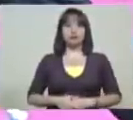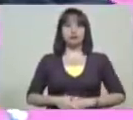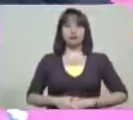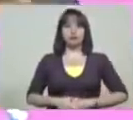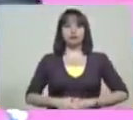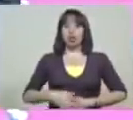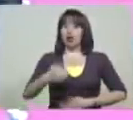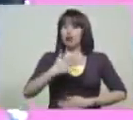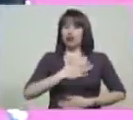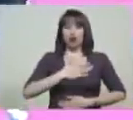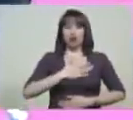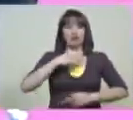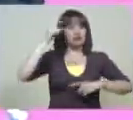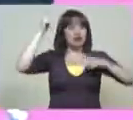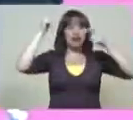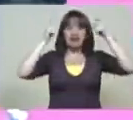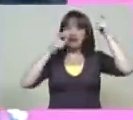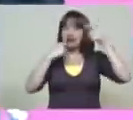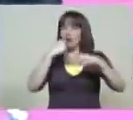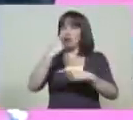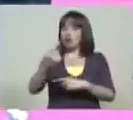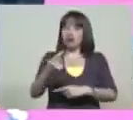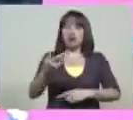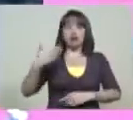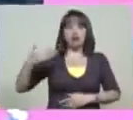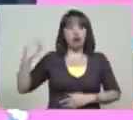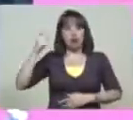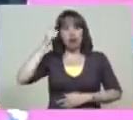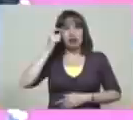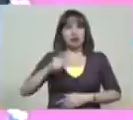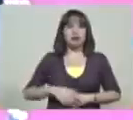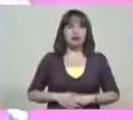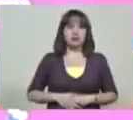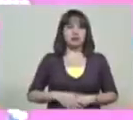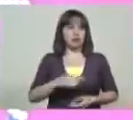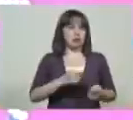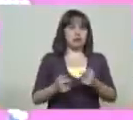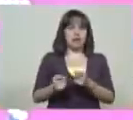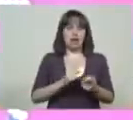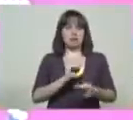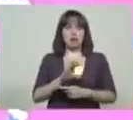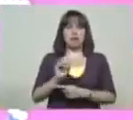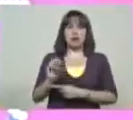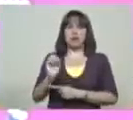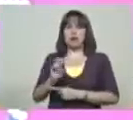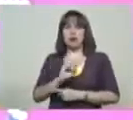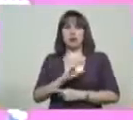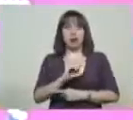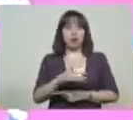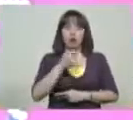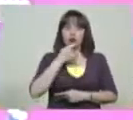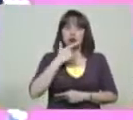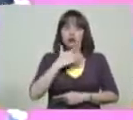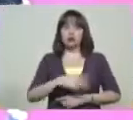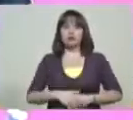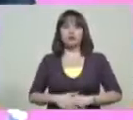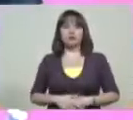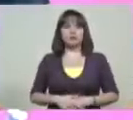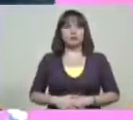Yo soy chavista, como lo dije en estos días. Me escribieron bastantes mensajes, bien bonitos de paso.